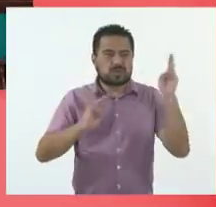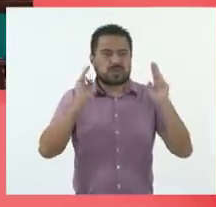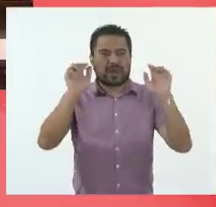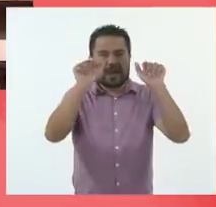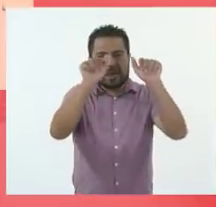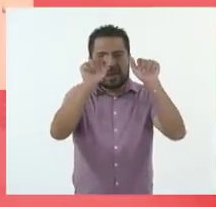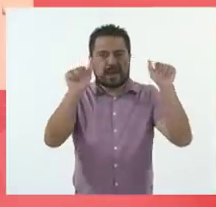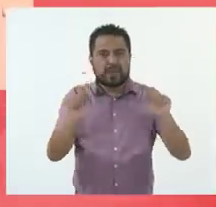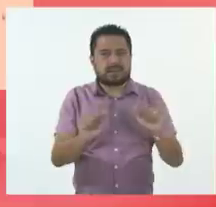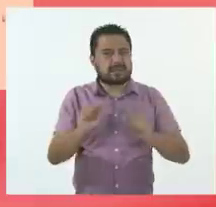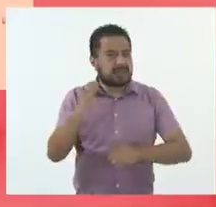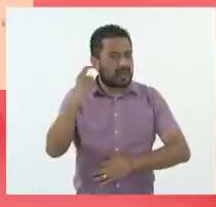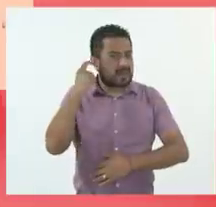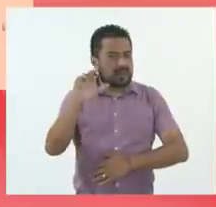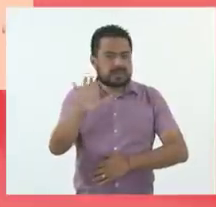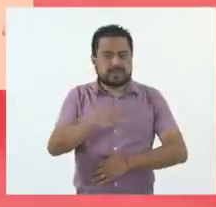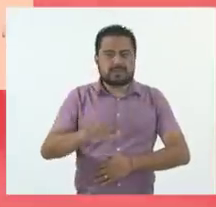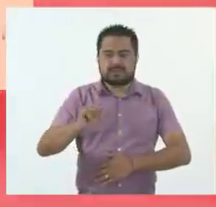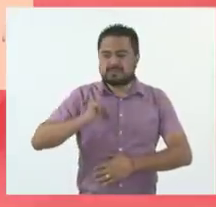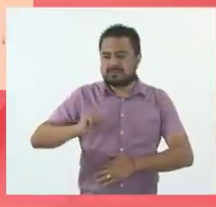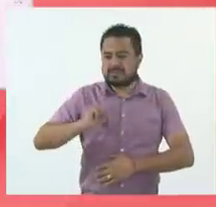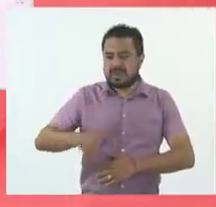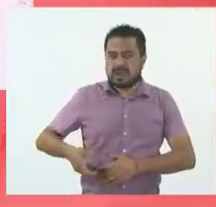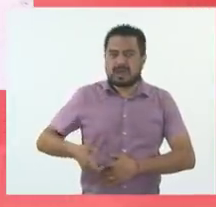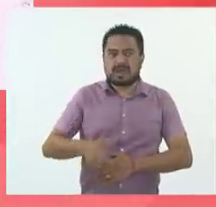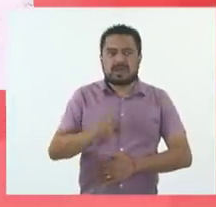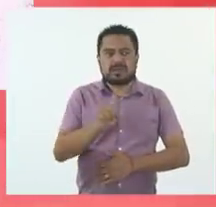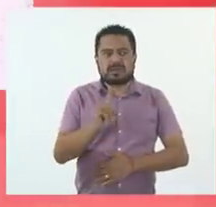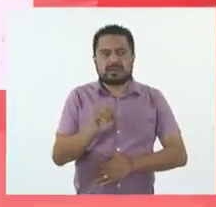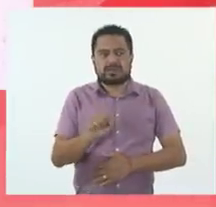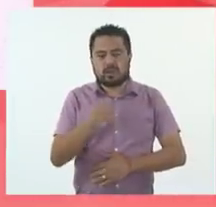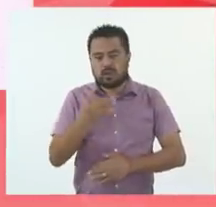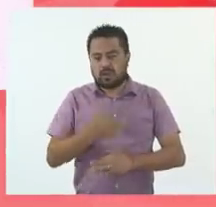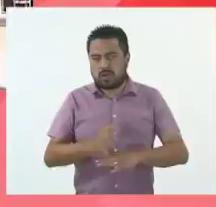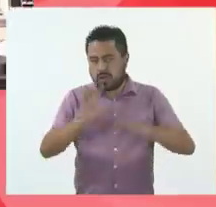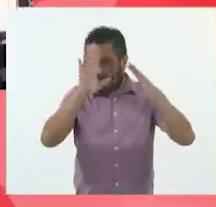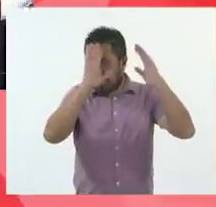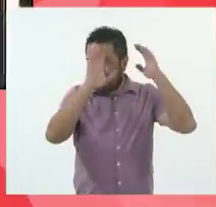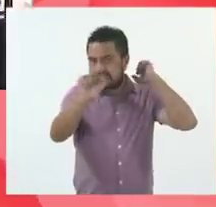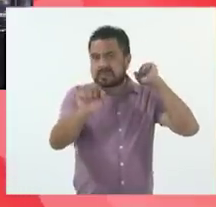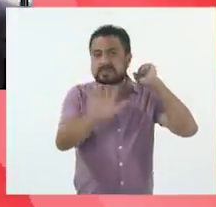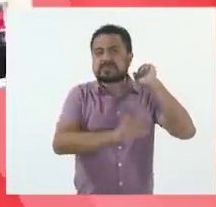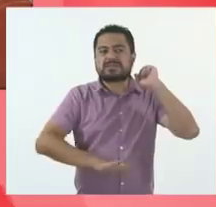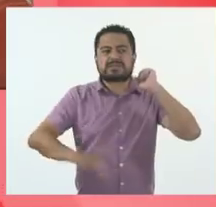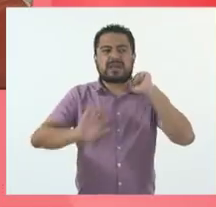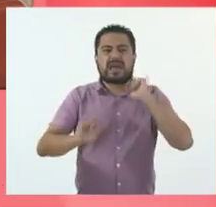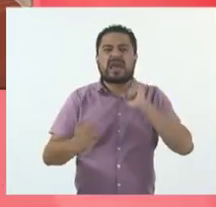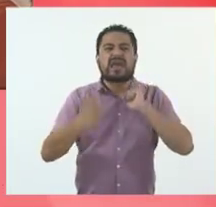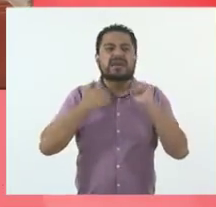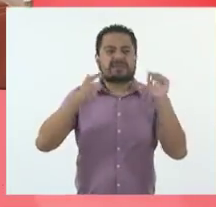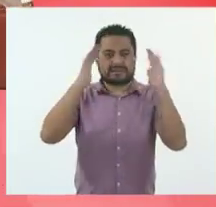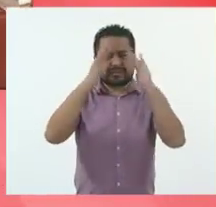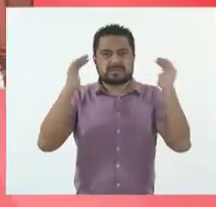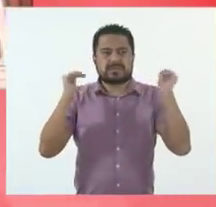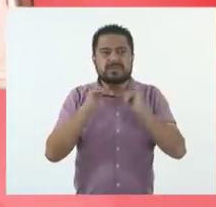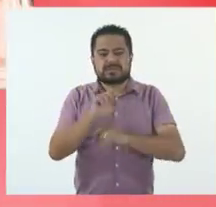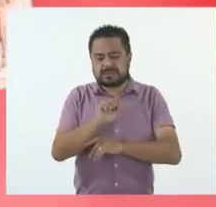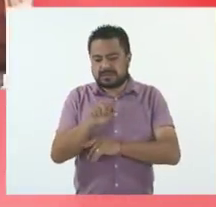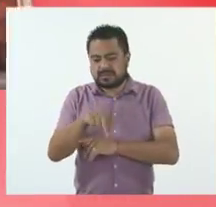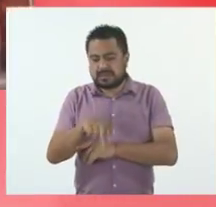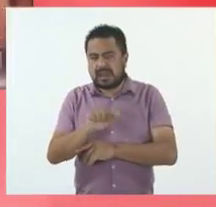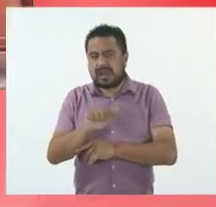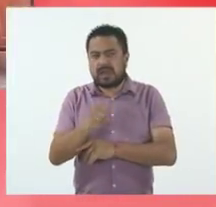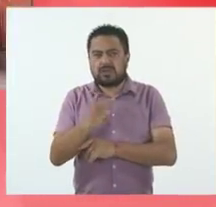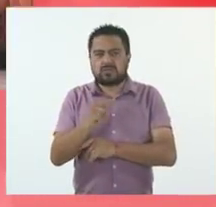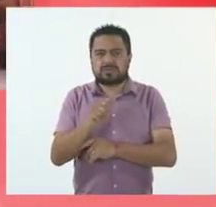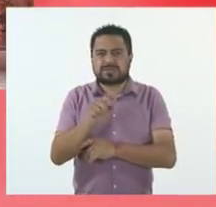de Querétaro. En la antigua calle del Desdén, hoy Ignacio Allende, se encuentra el exconvento de San Agustín, que se empezó